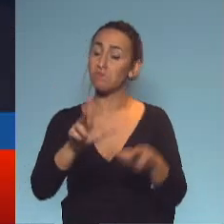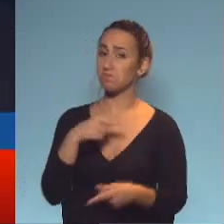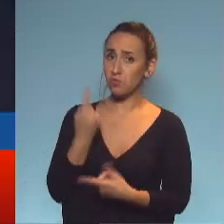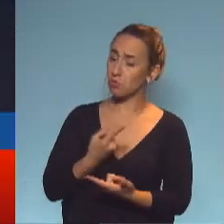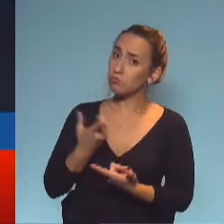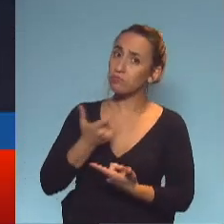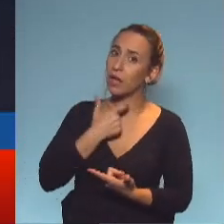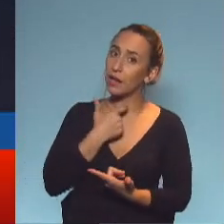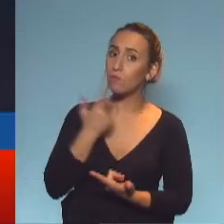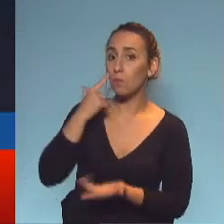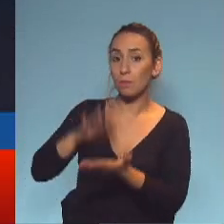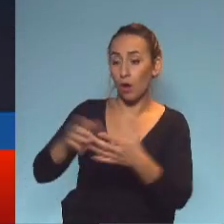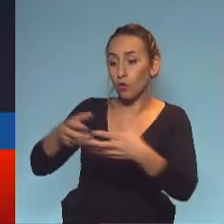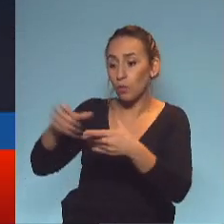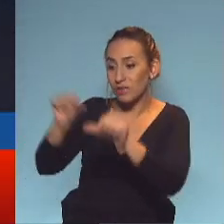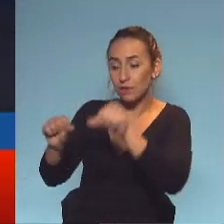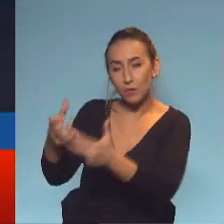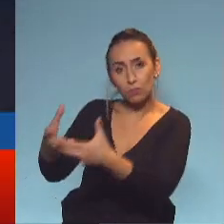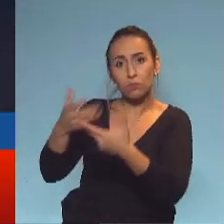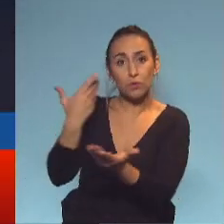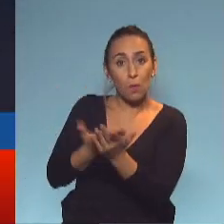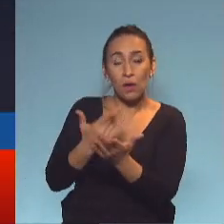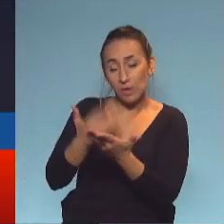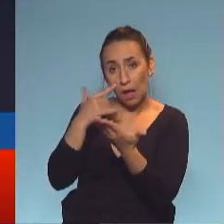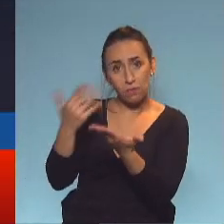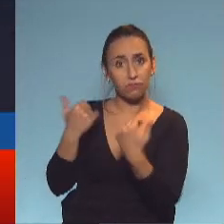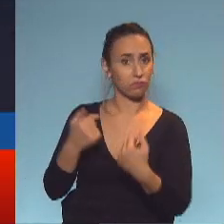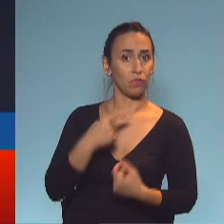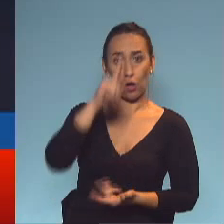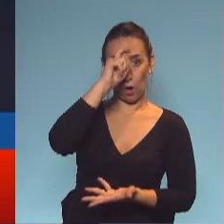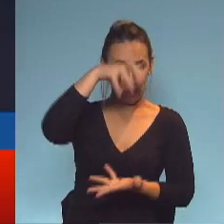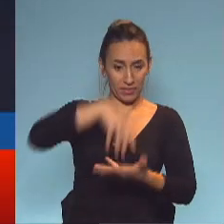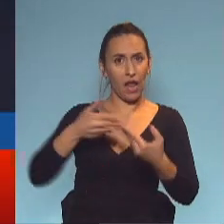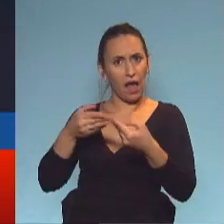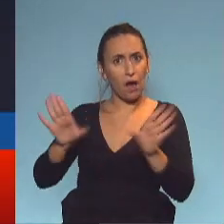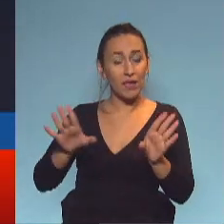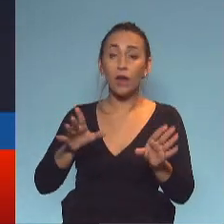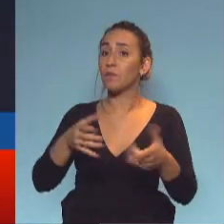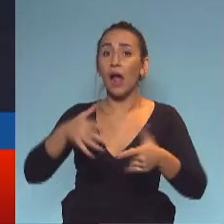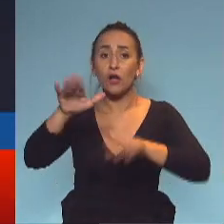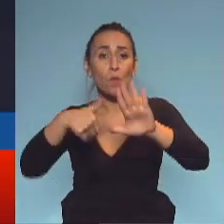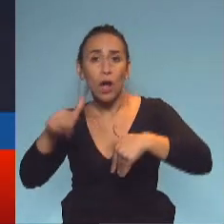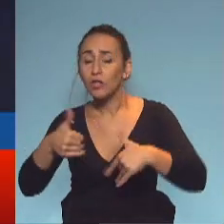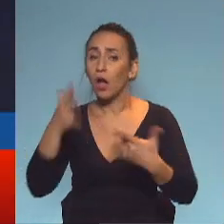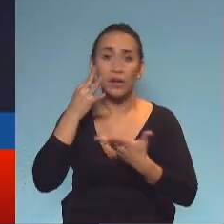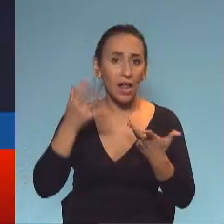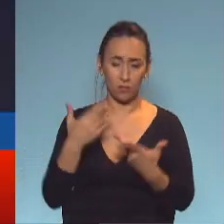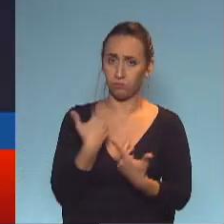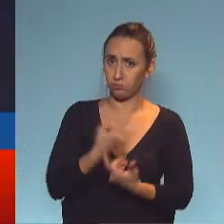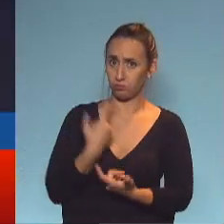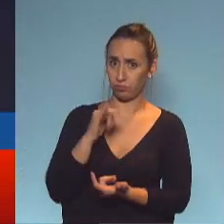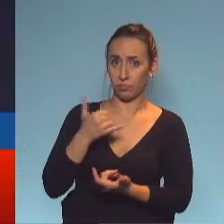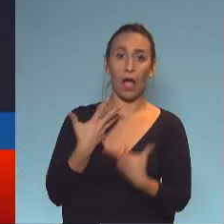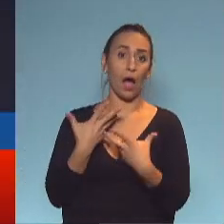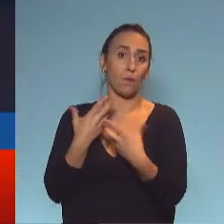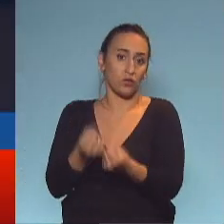científicos, así que las puertas del hospital están abiertas a cualquier convocatoria que haga este grupo, acompañando la propuesta que tiene